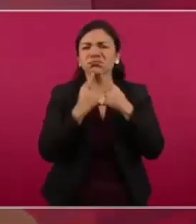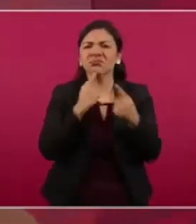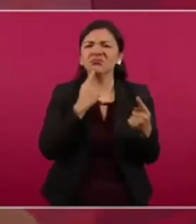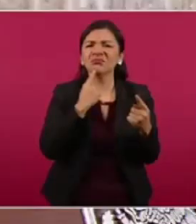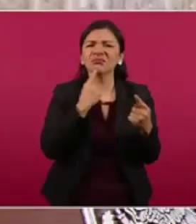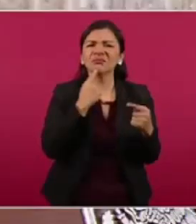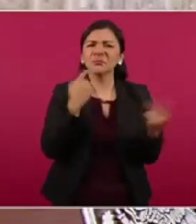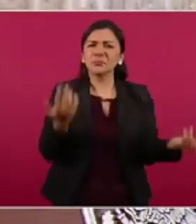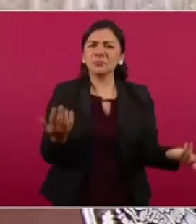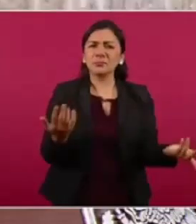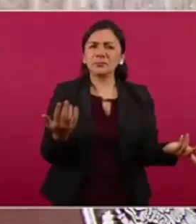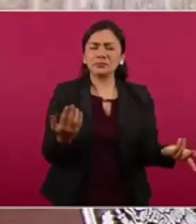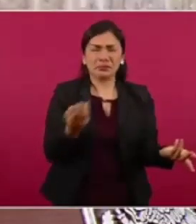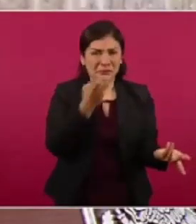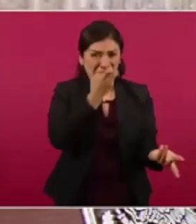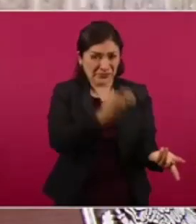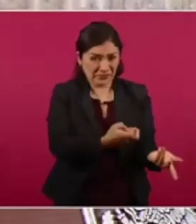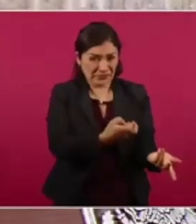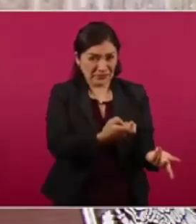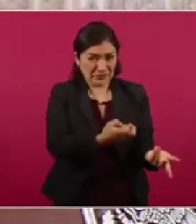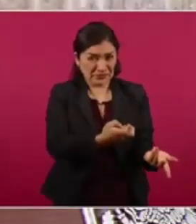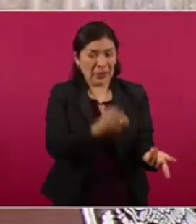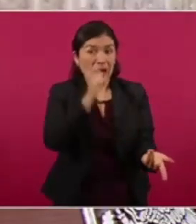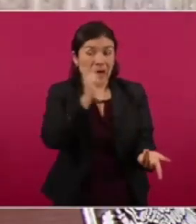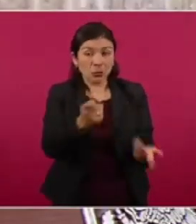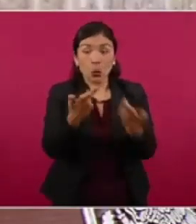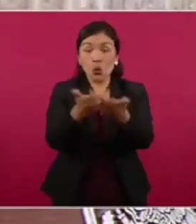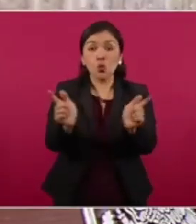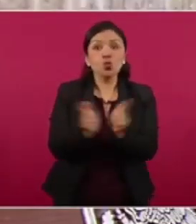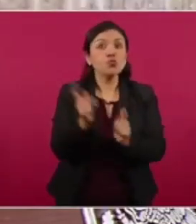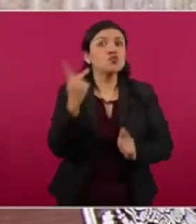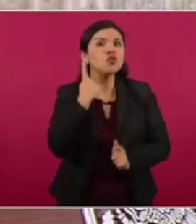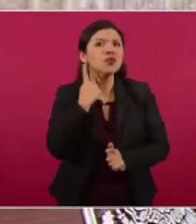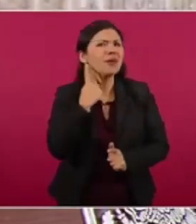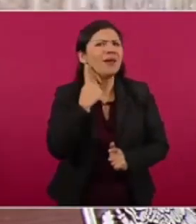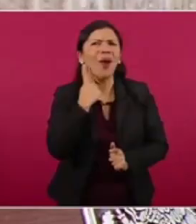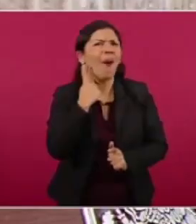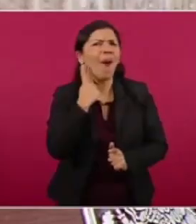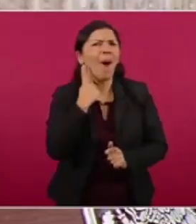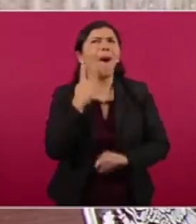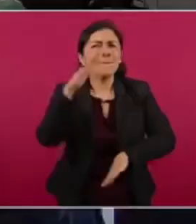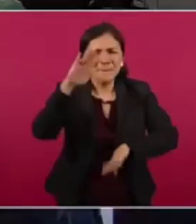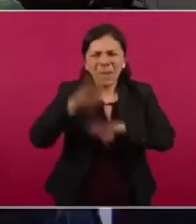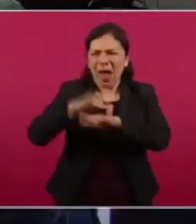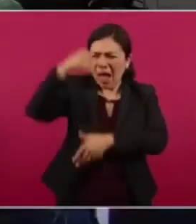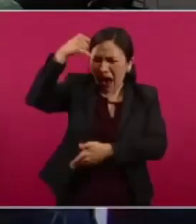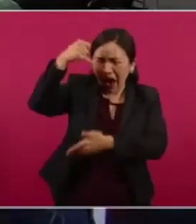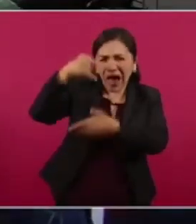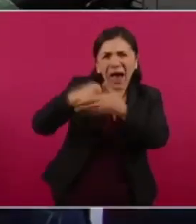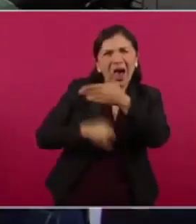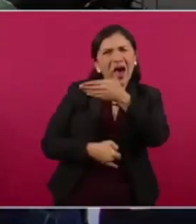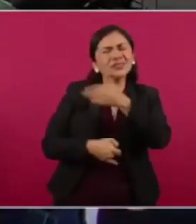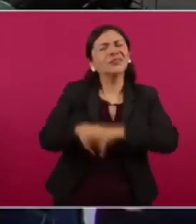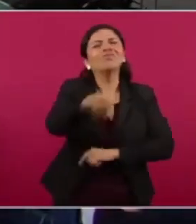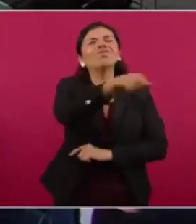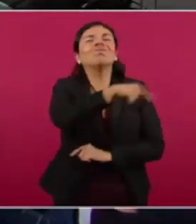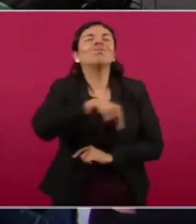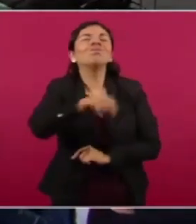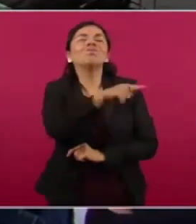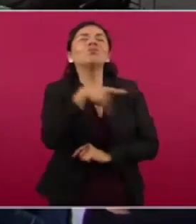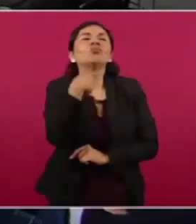porque esto va más allá de los partidos. Era un régimen